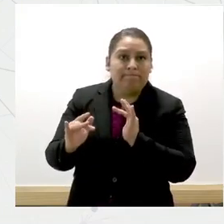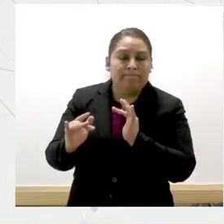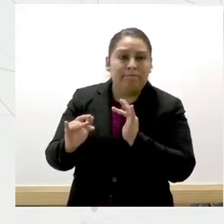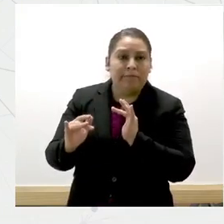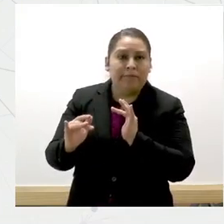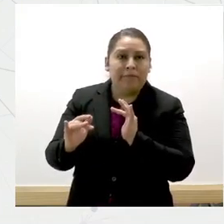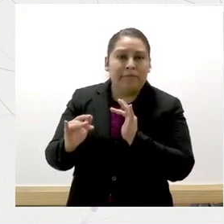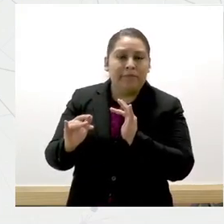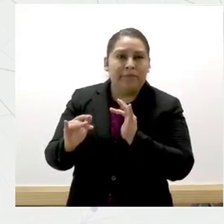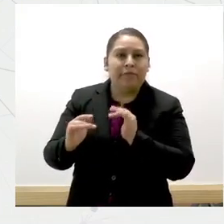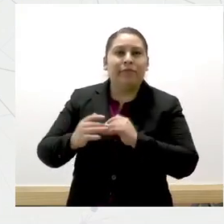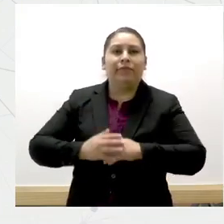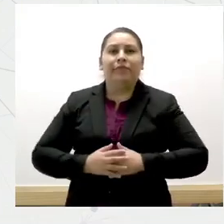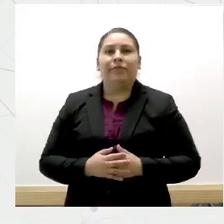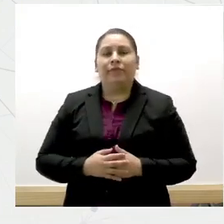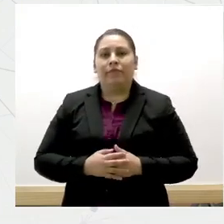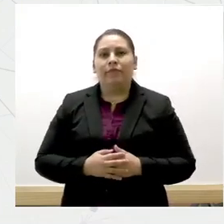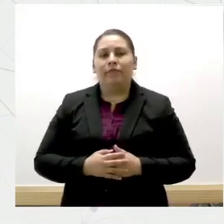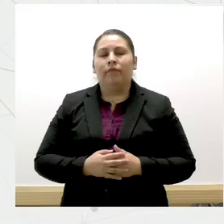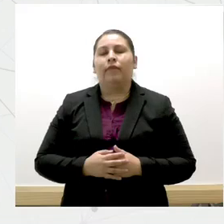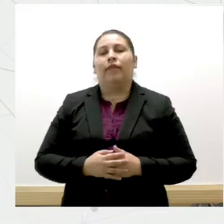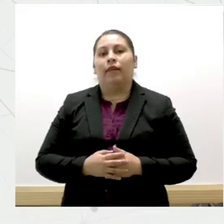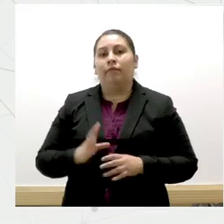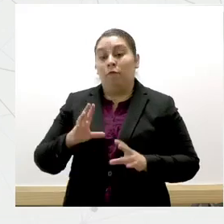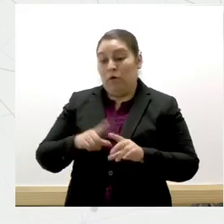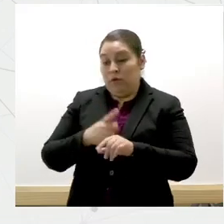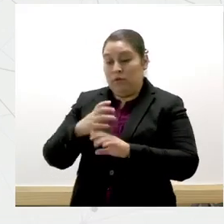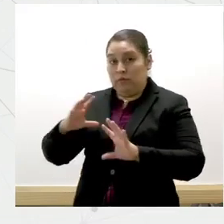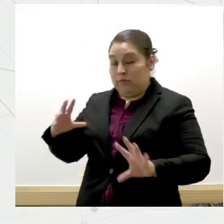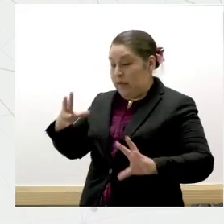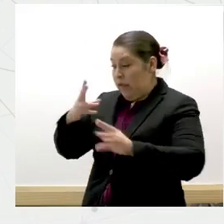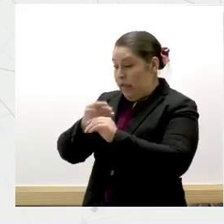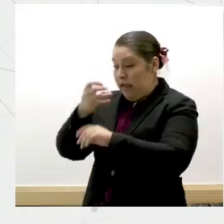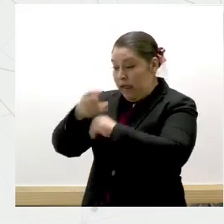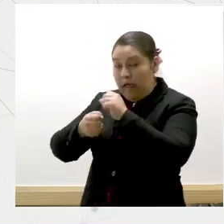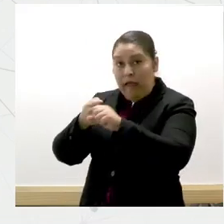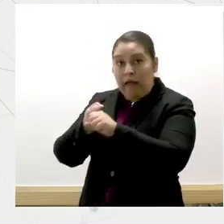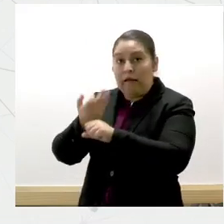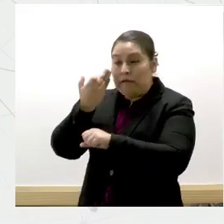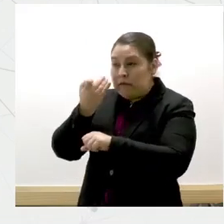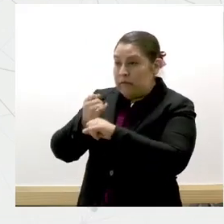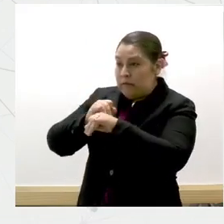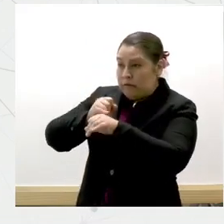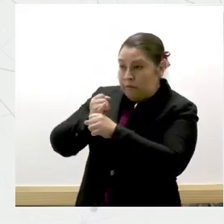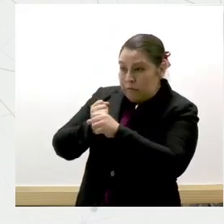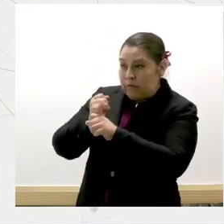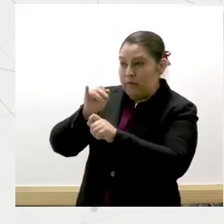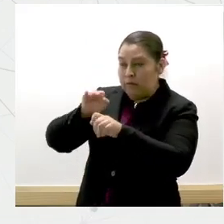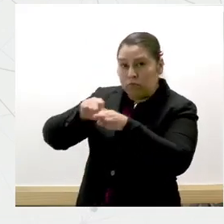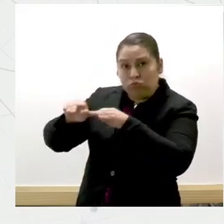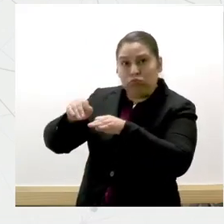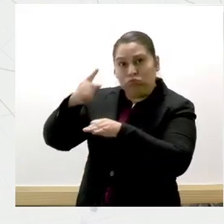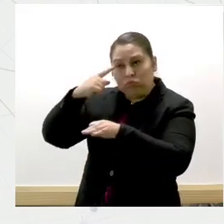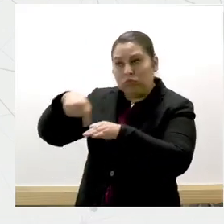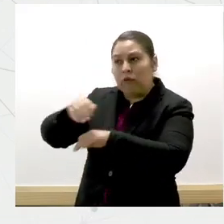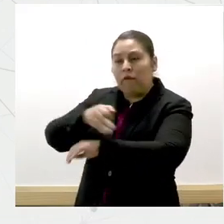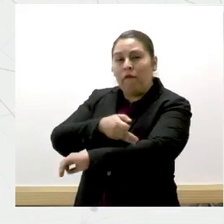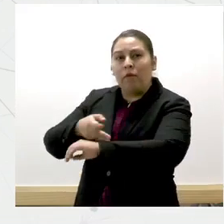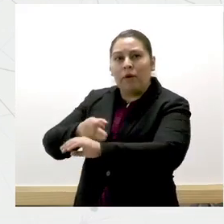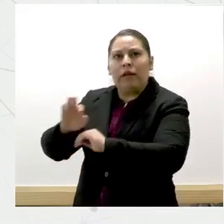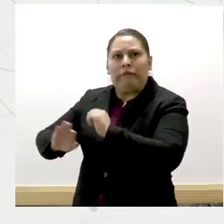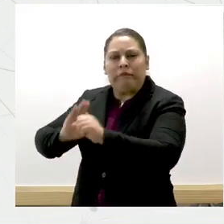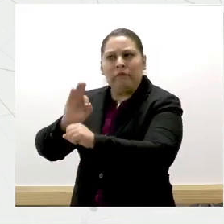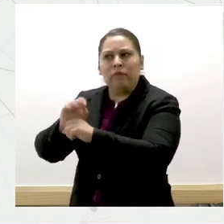Claro, tras años de investigación y porque afectaba masivamente a muchas familias. Imaginémonos que solo nos afecta a 2 de las personas que estamos ahora aquí. Por eso es tan